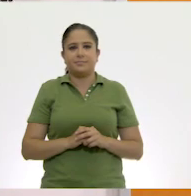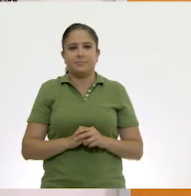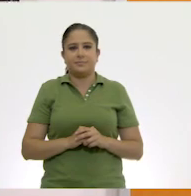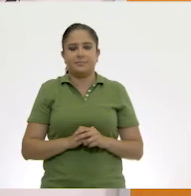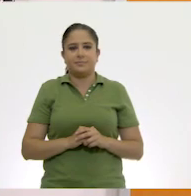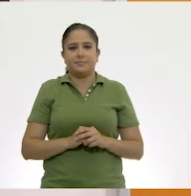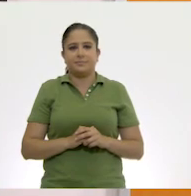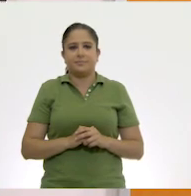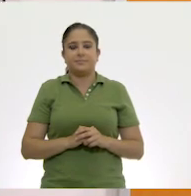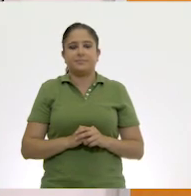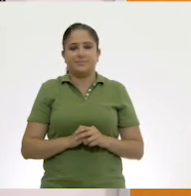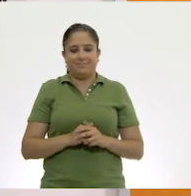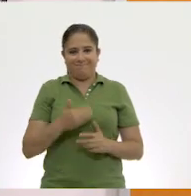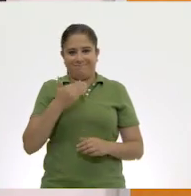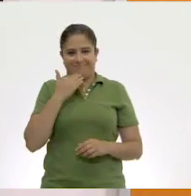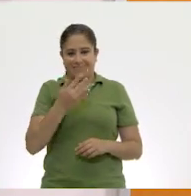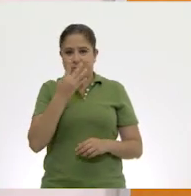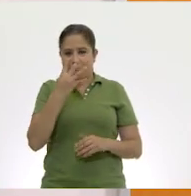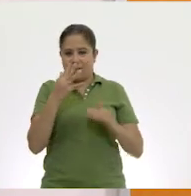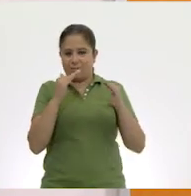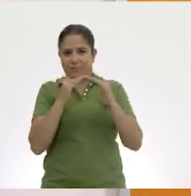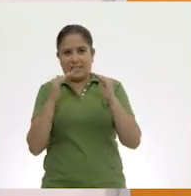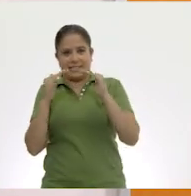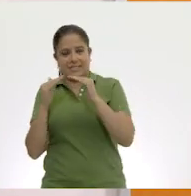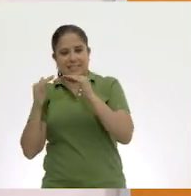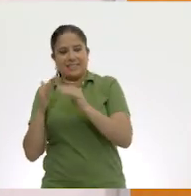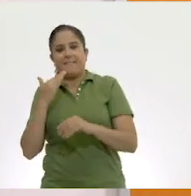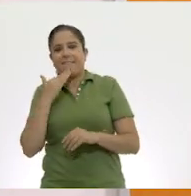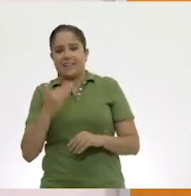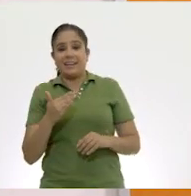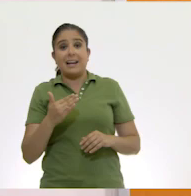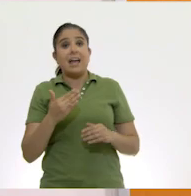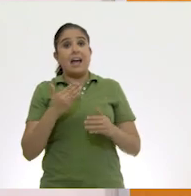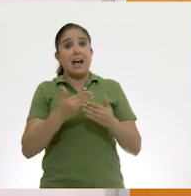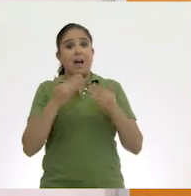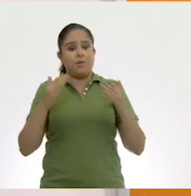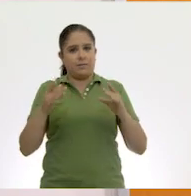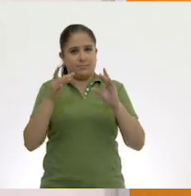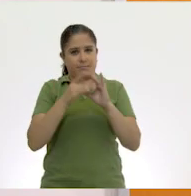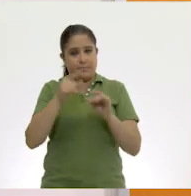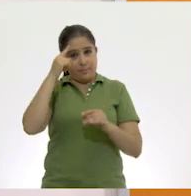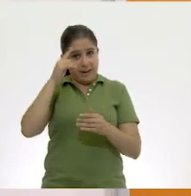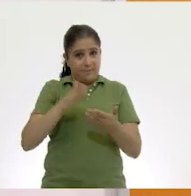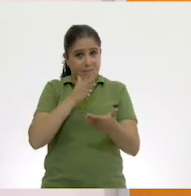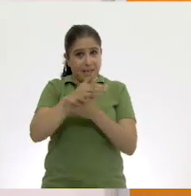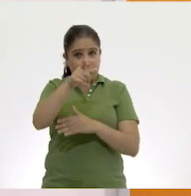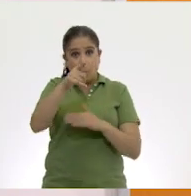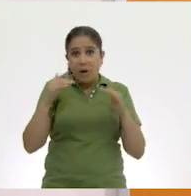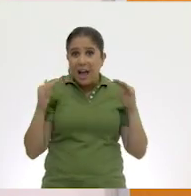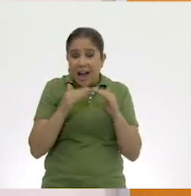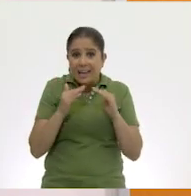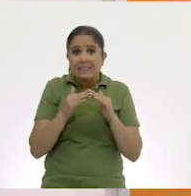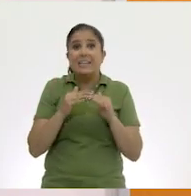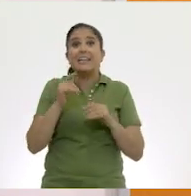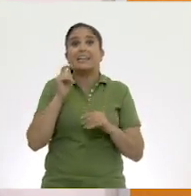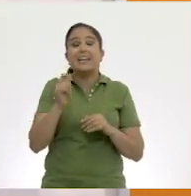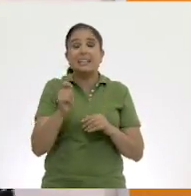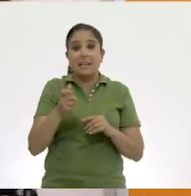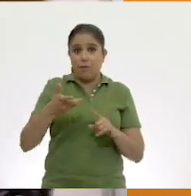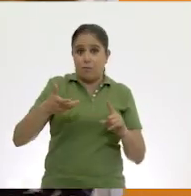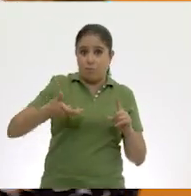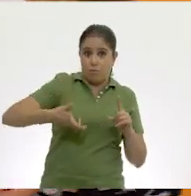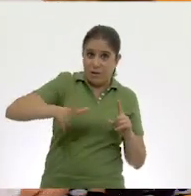4 muy bien entonces las referencias para ir a tu casa son el